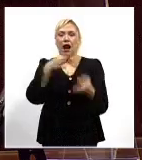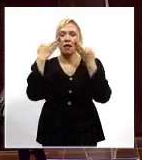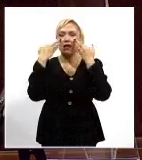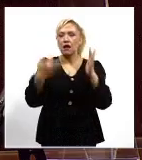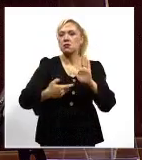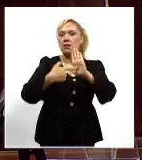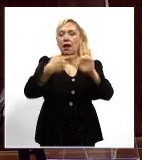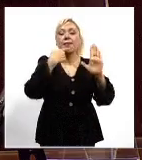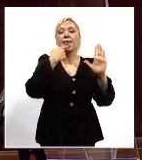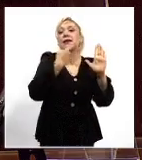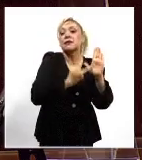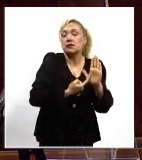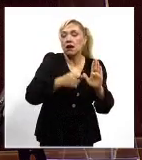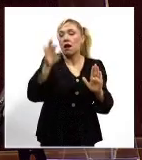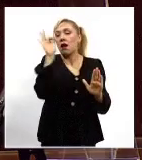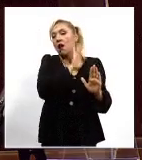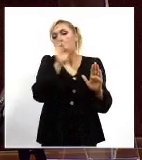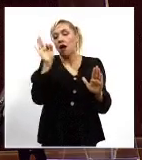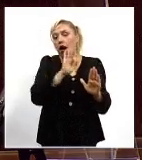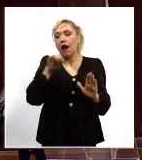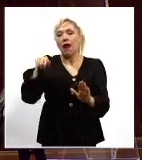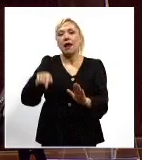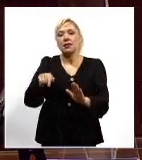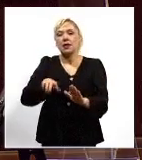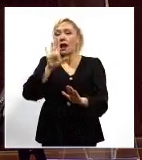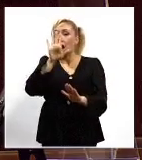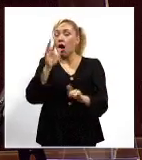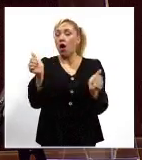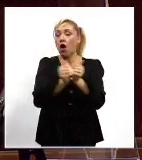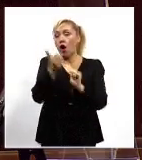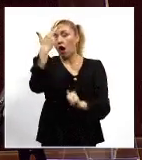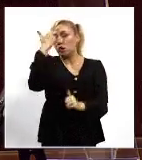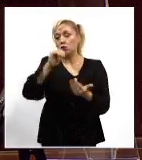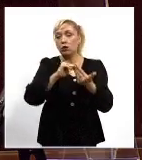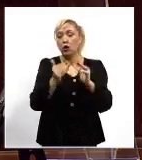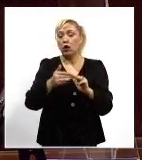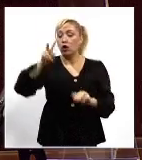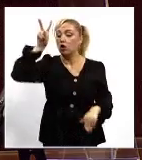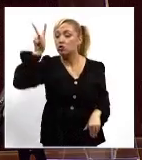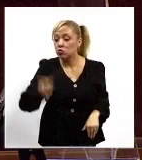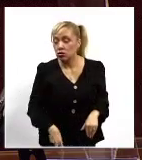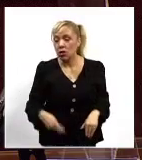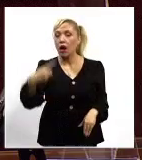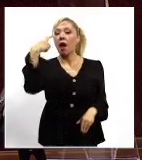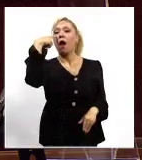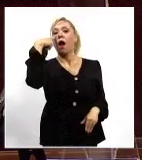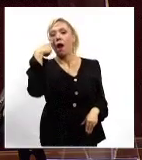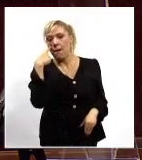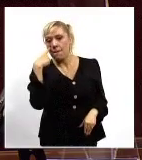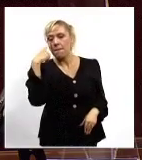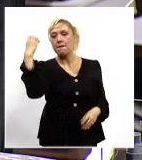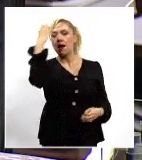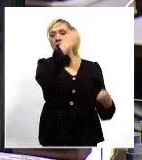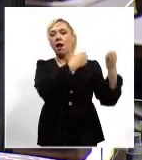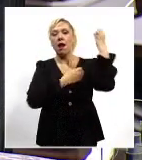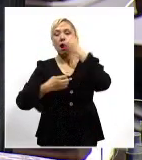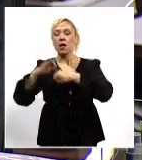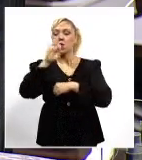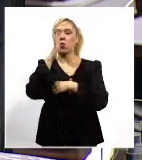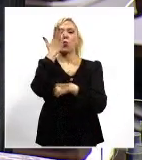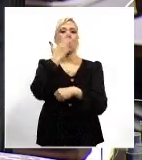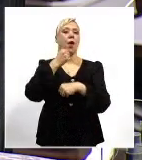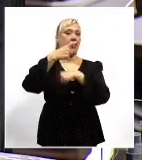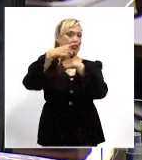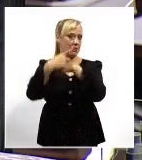transparencia establece que dicha reserva deberá justificarse mediante la aplicación de una prueba de daño. El acuerdo